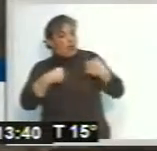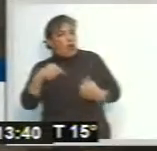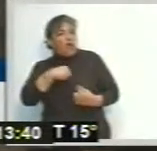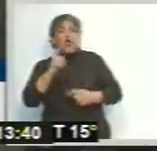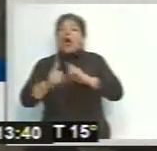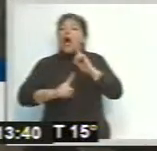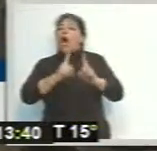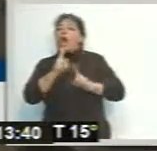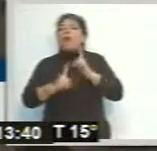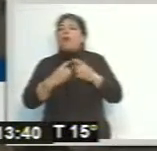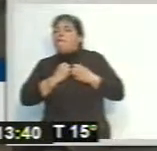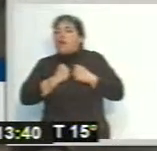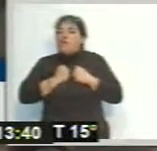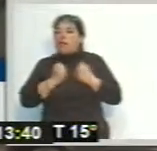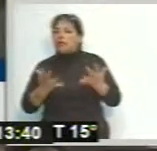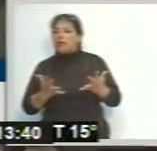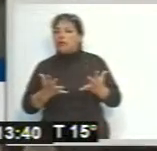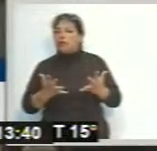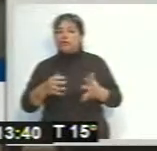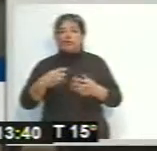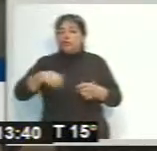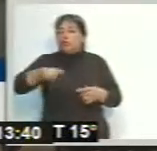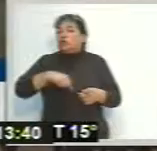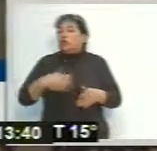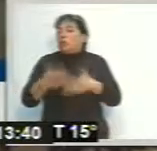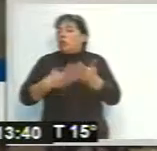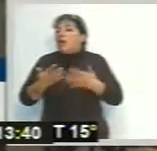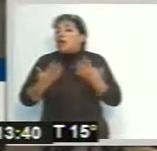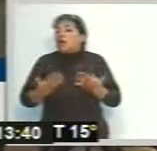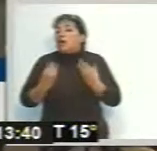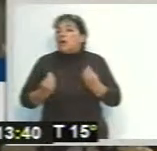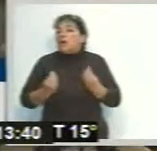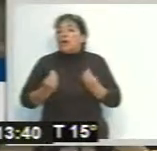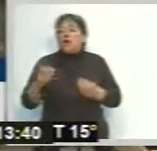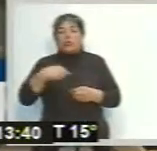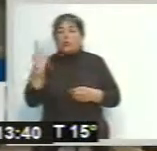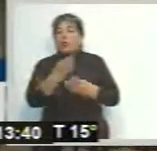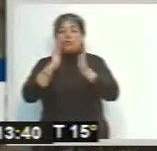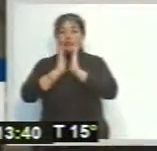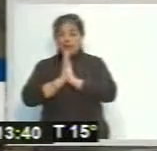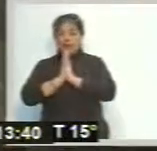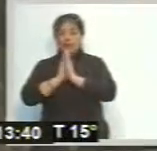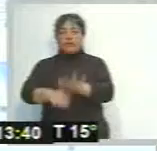bacilo de fundamentalismo por eso que podemos hacer y nos encontramos en torno a la oración